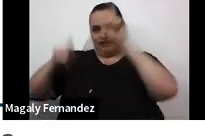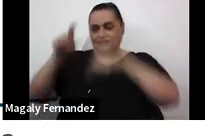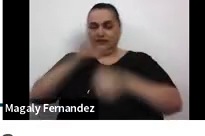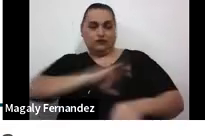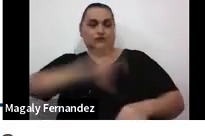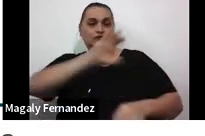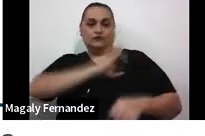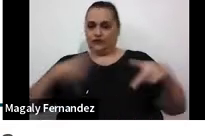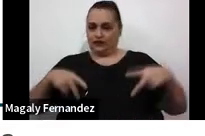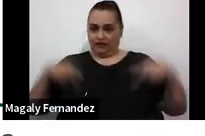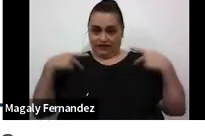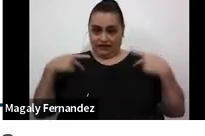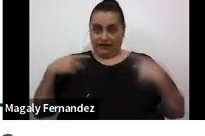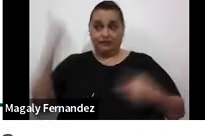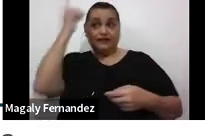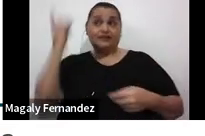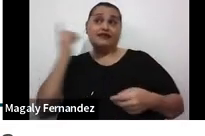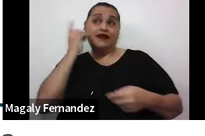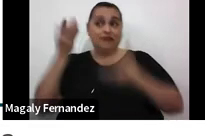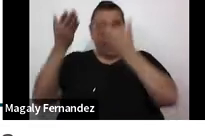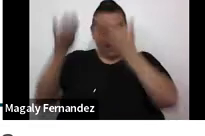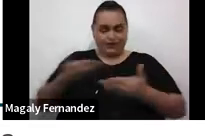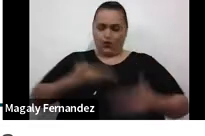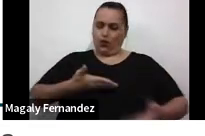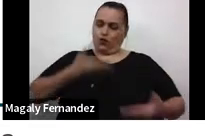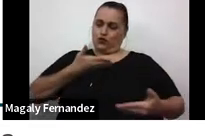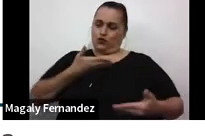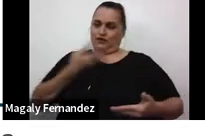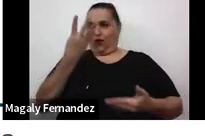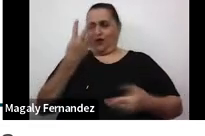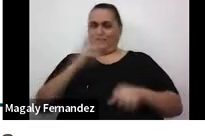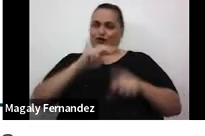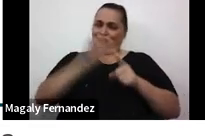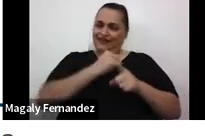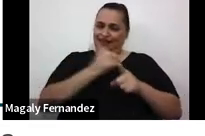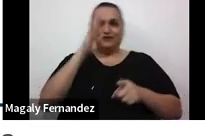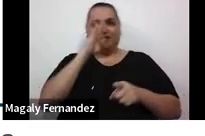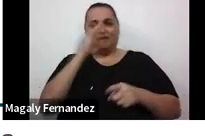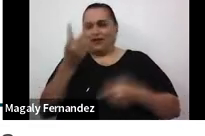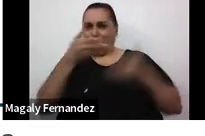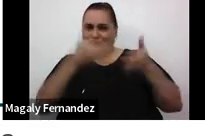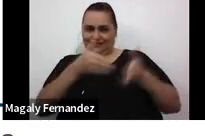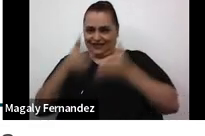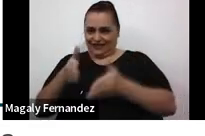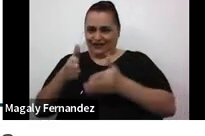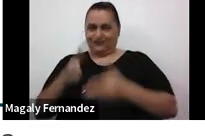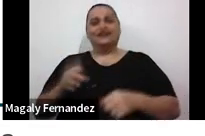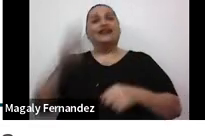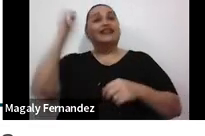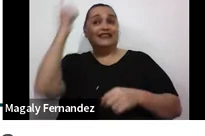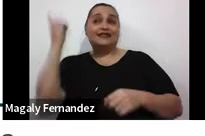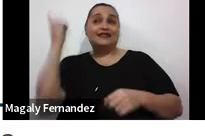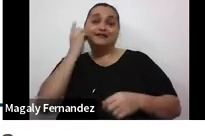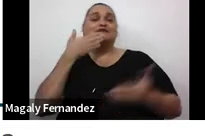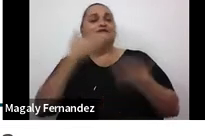vida Damaris es por supuesto una abuela orgullosa de cuatro nietos y madre de dos hijos bienvenidas un gusto